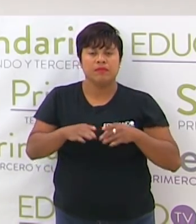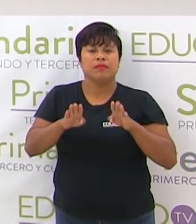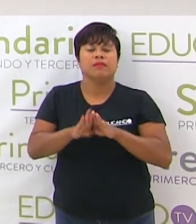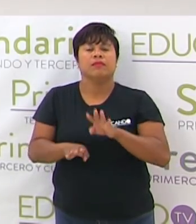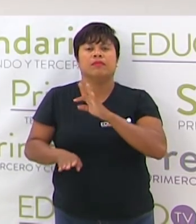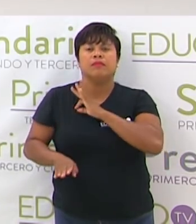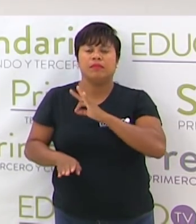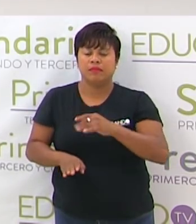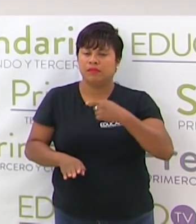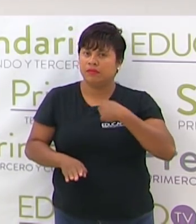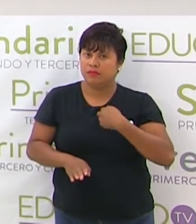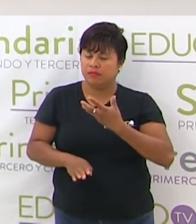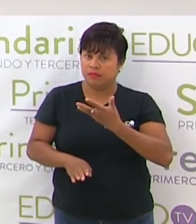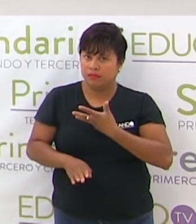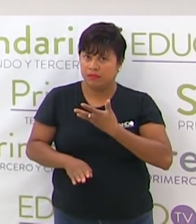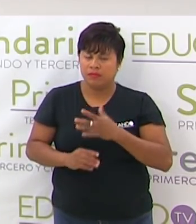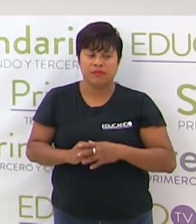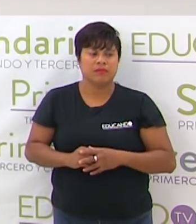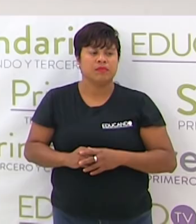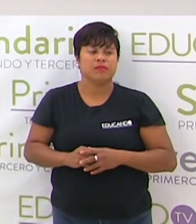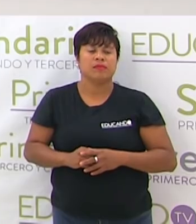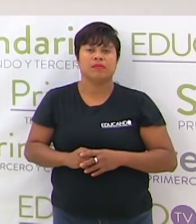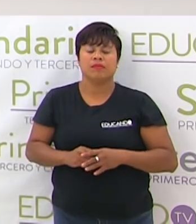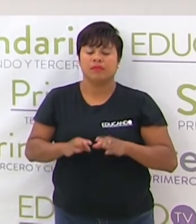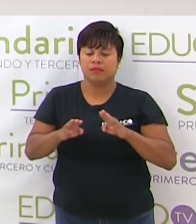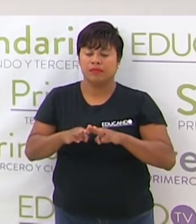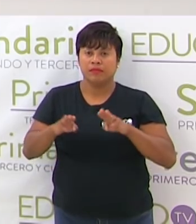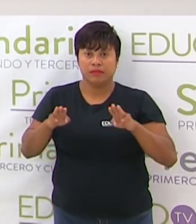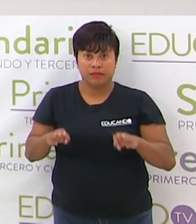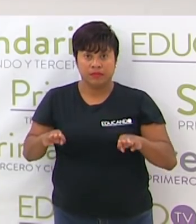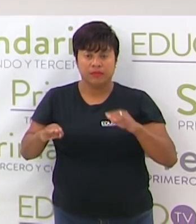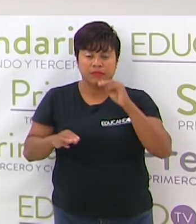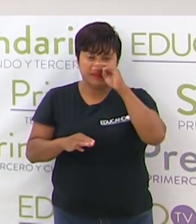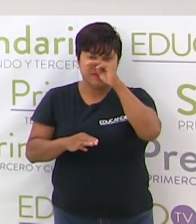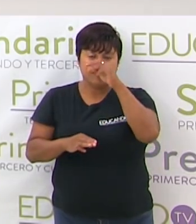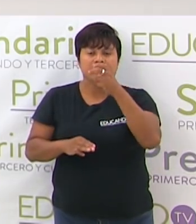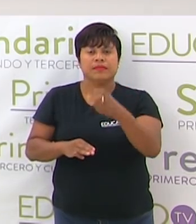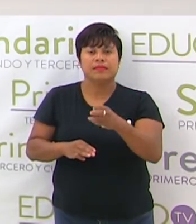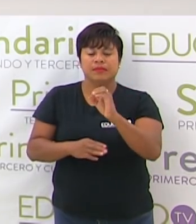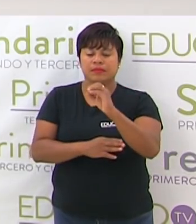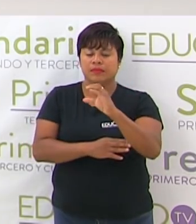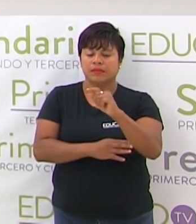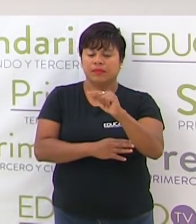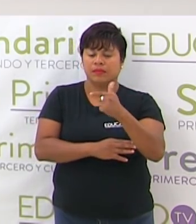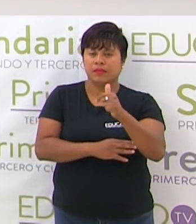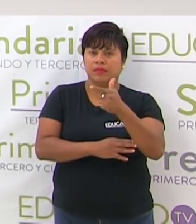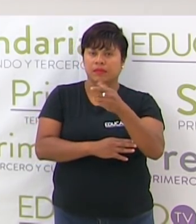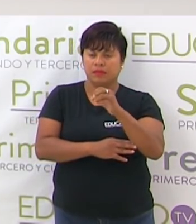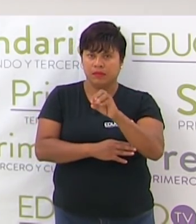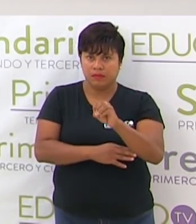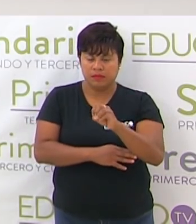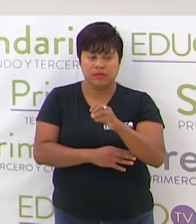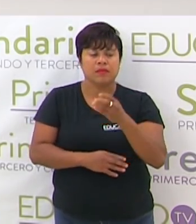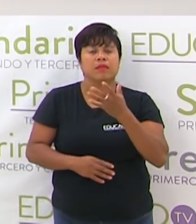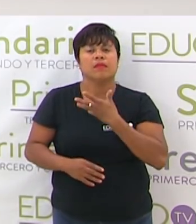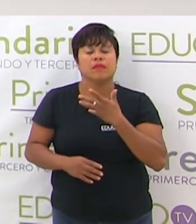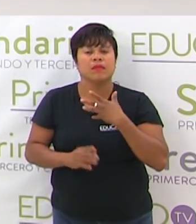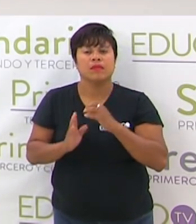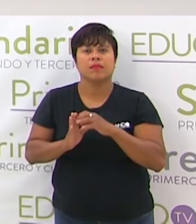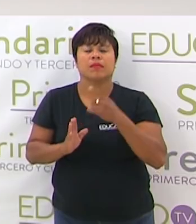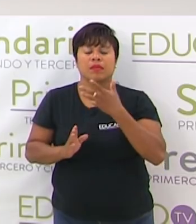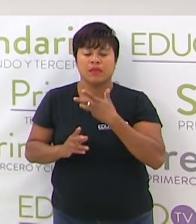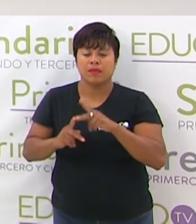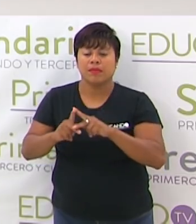¿Cómo podría yo obtener su medida de este octágono? Si me dicen, oye, obtén